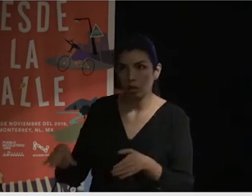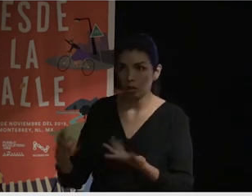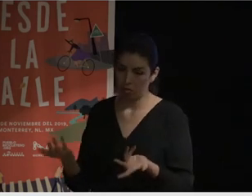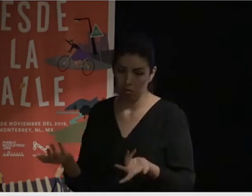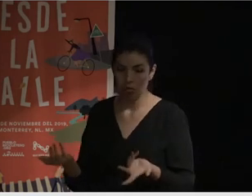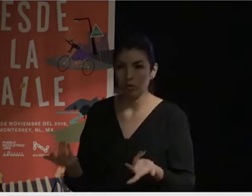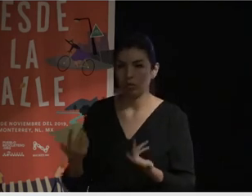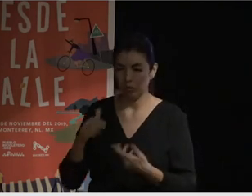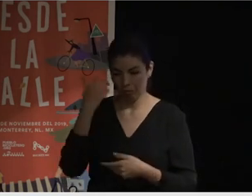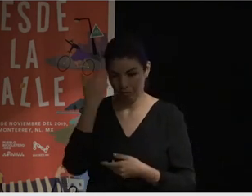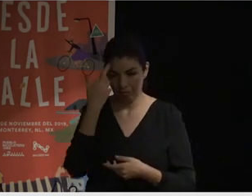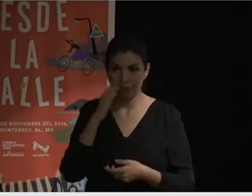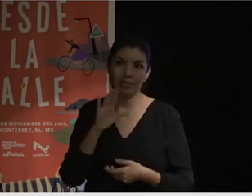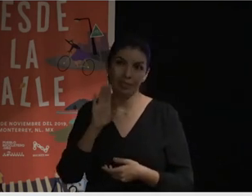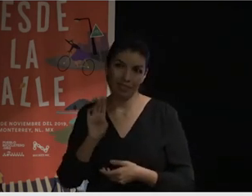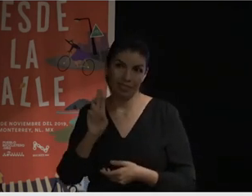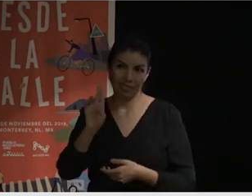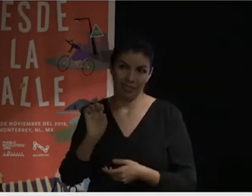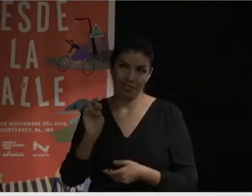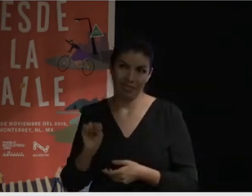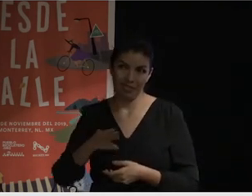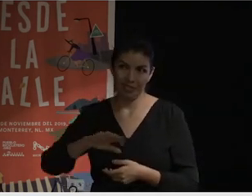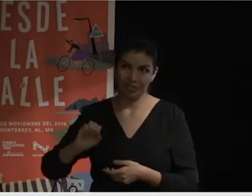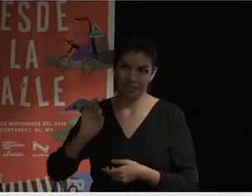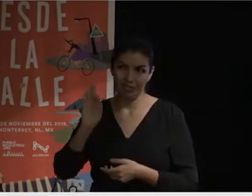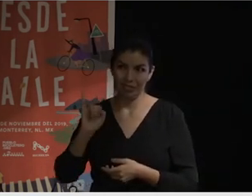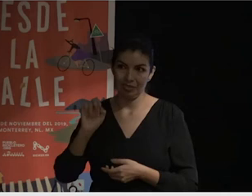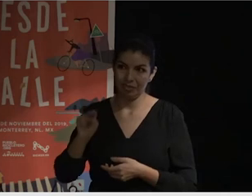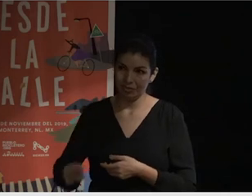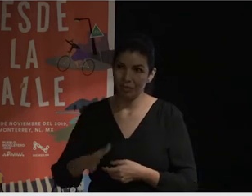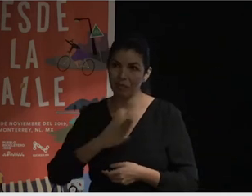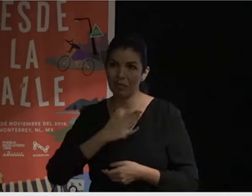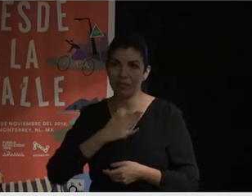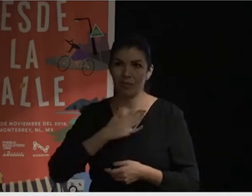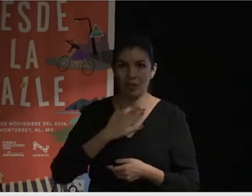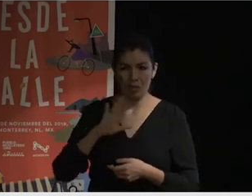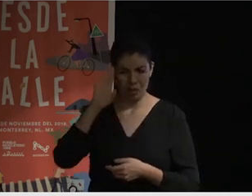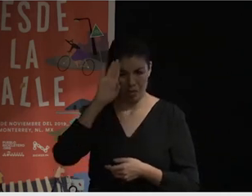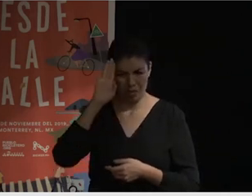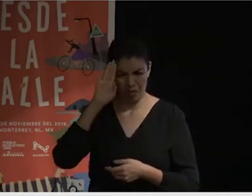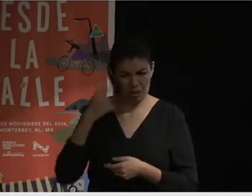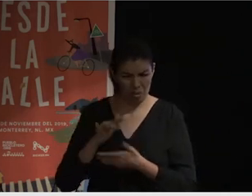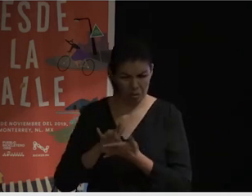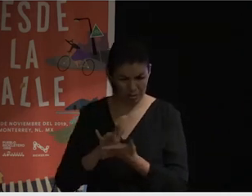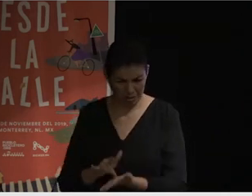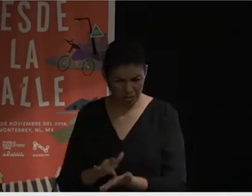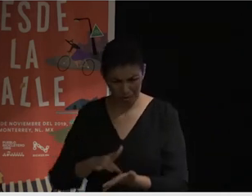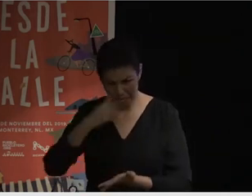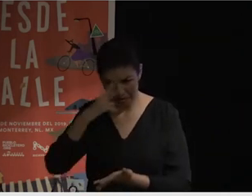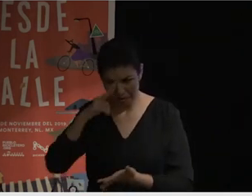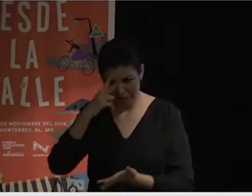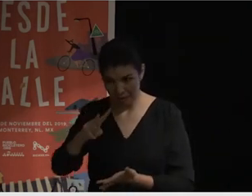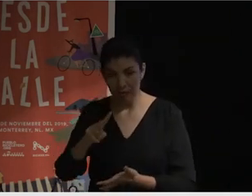no, dudo mucho que realmente lo que está pasando este fin de semana es una inversión a la economía nacional. Y hoy en día aquí están, ¿no? No sé cuántas personas